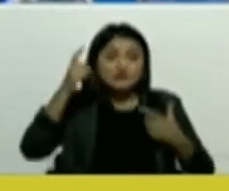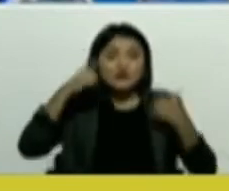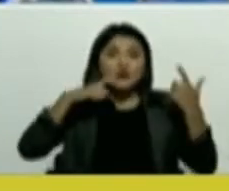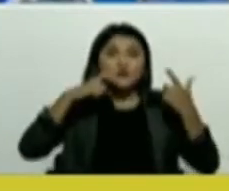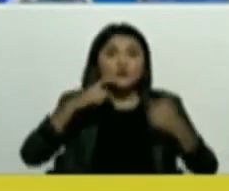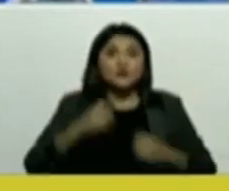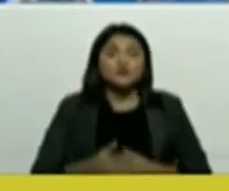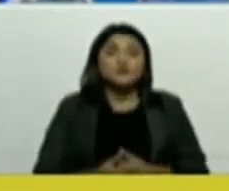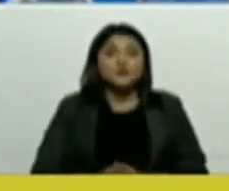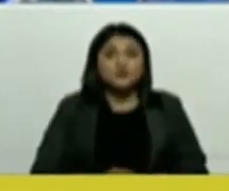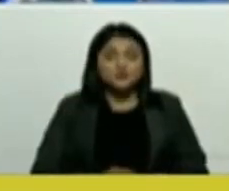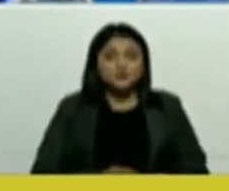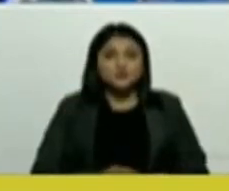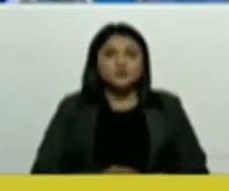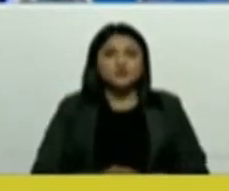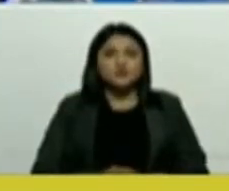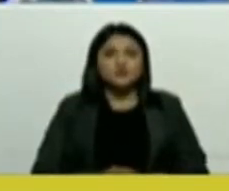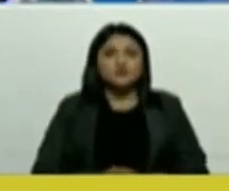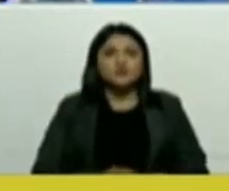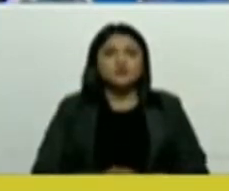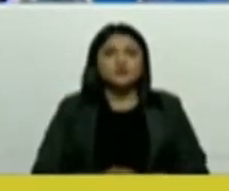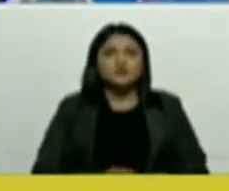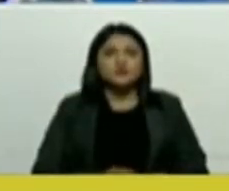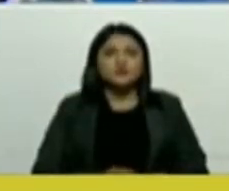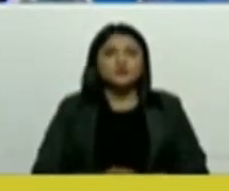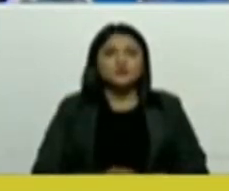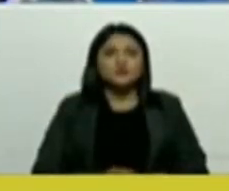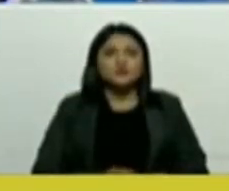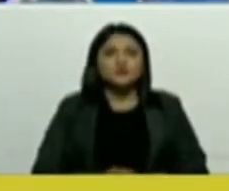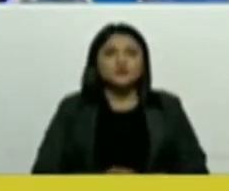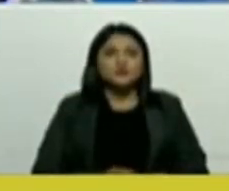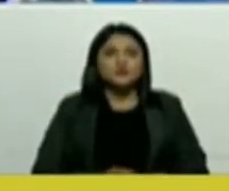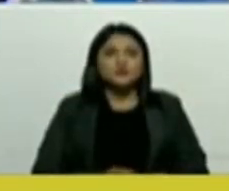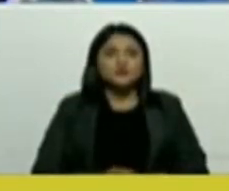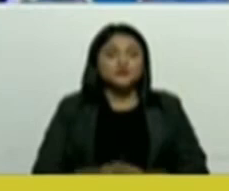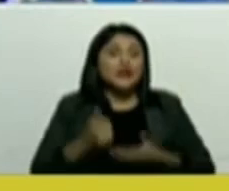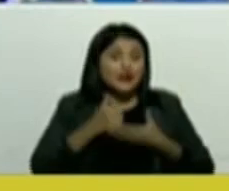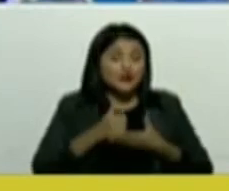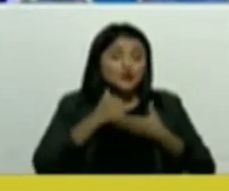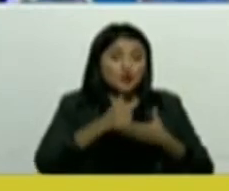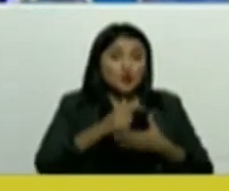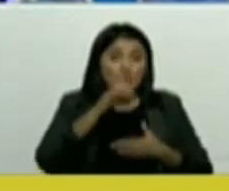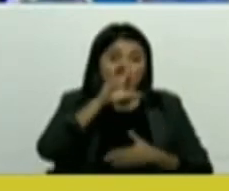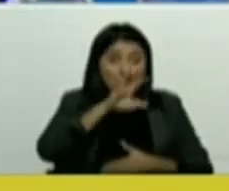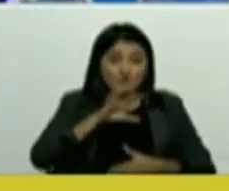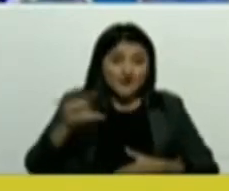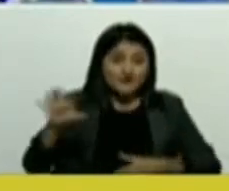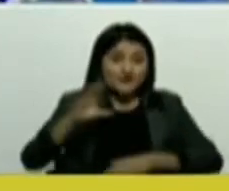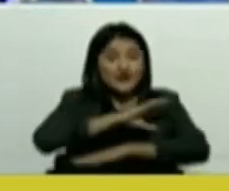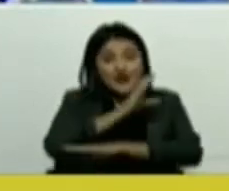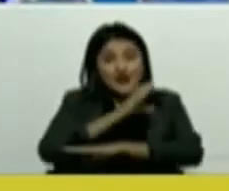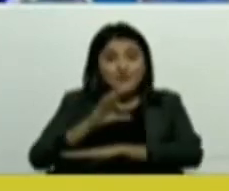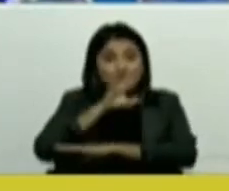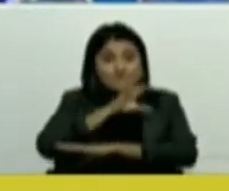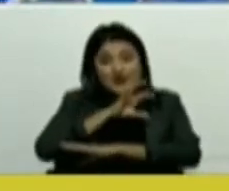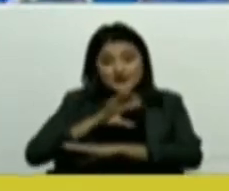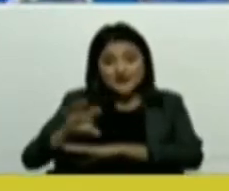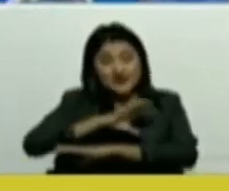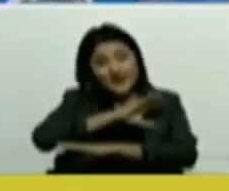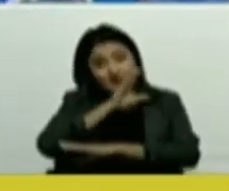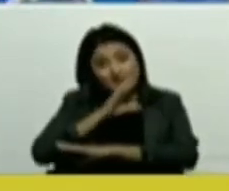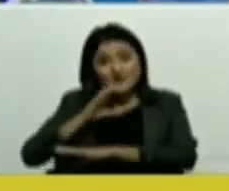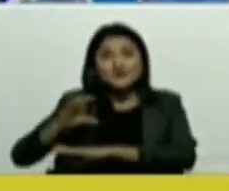helped countries in the Caribbean. Que ayudó a los países del Caribe. Which imperialism set about to